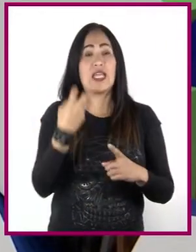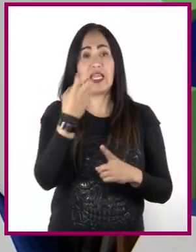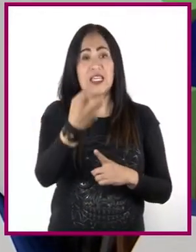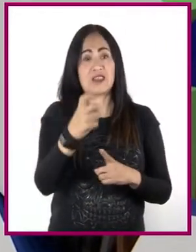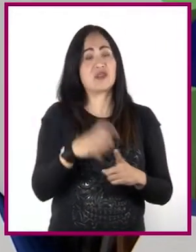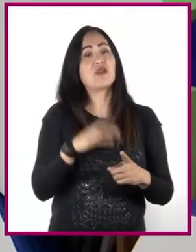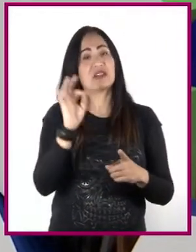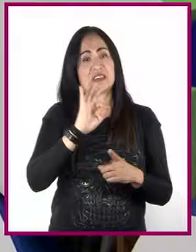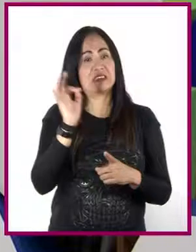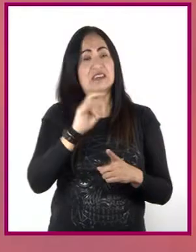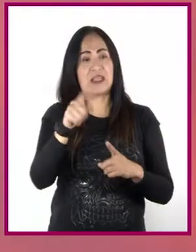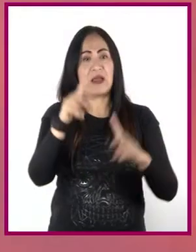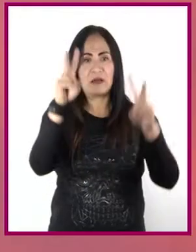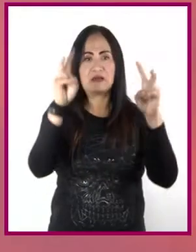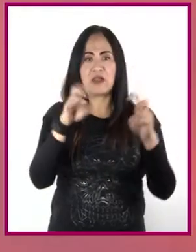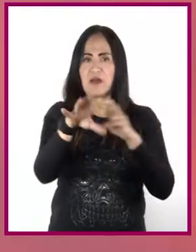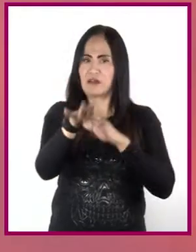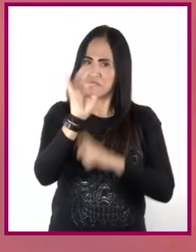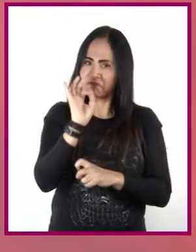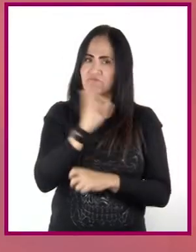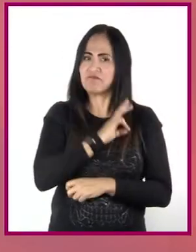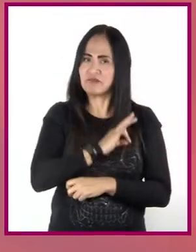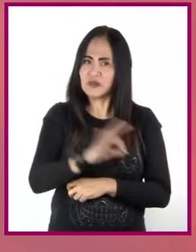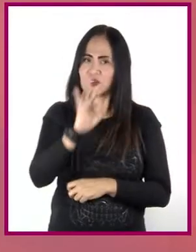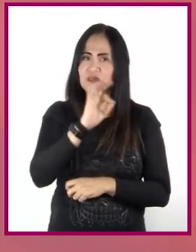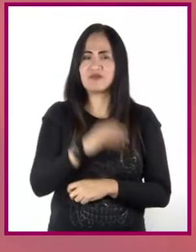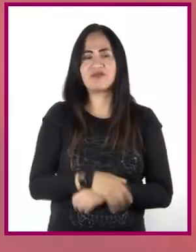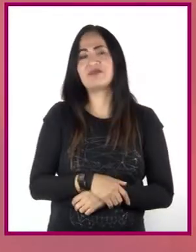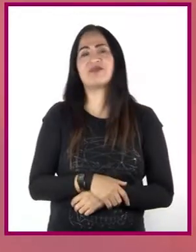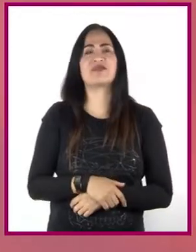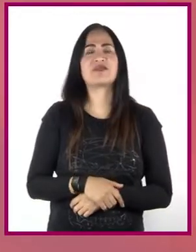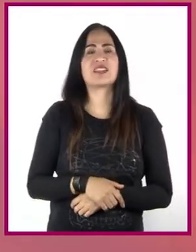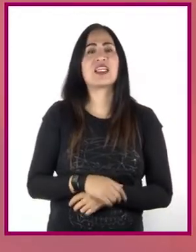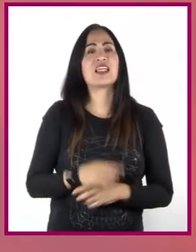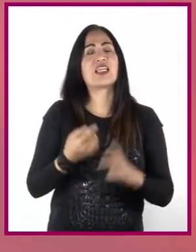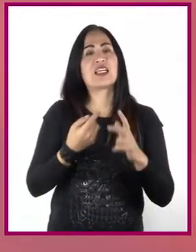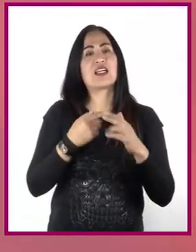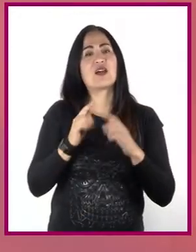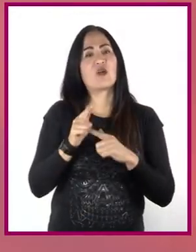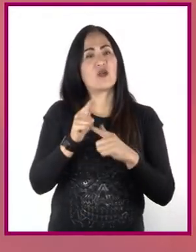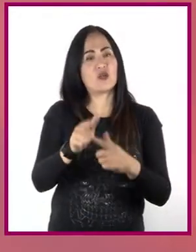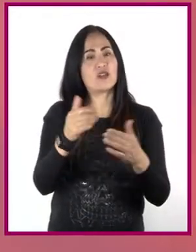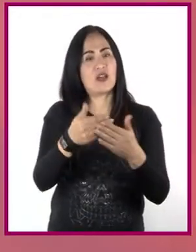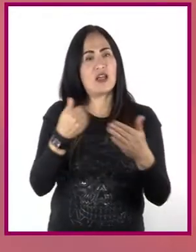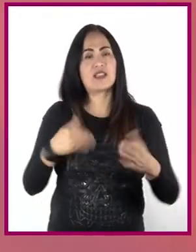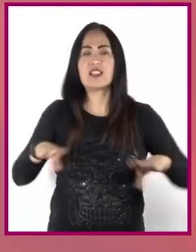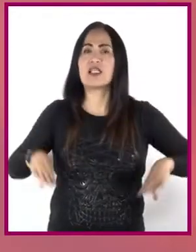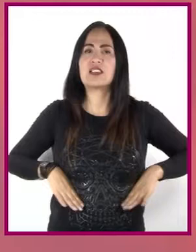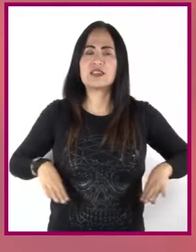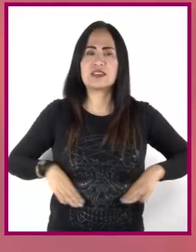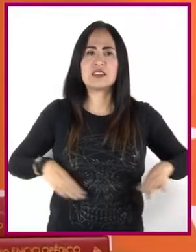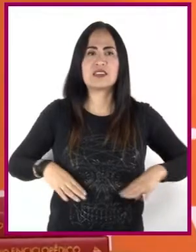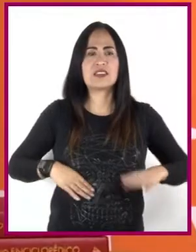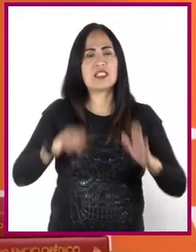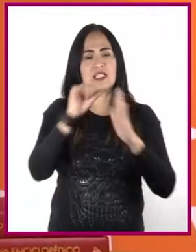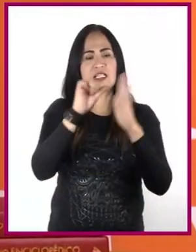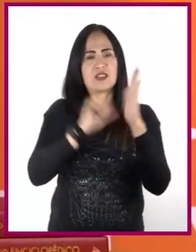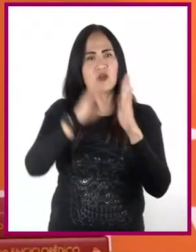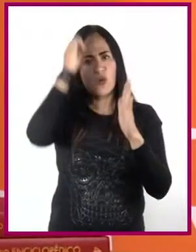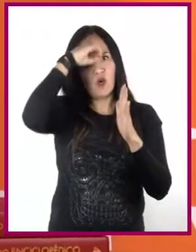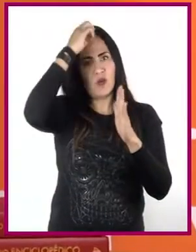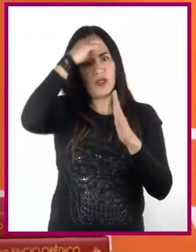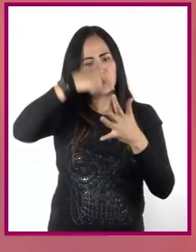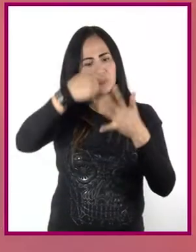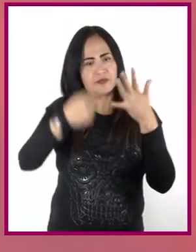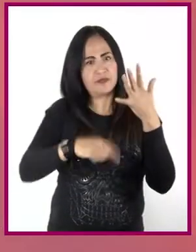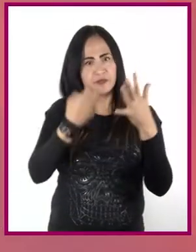para escribir artículos de opinión. Antes de continuar, recordemos las características de los artículos de opinión, pues es necesario